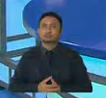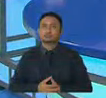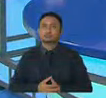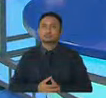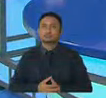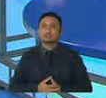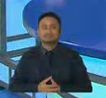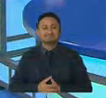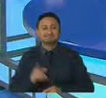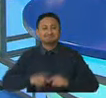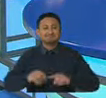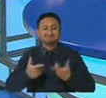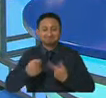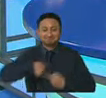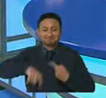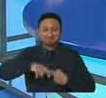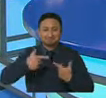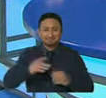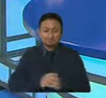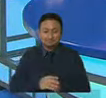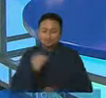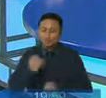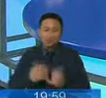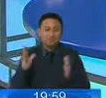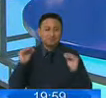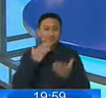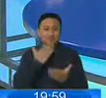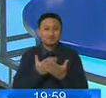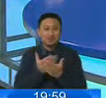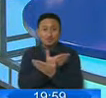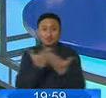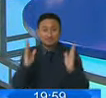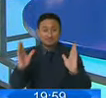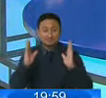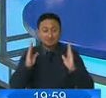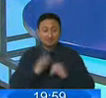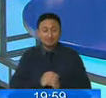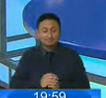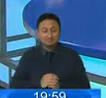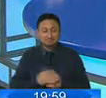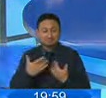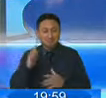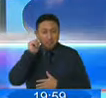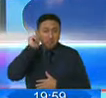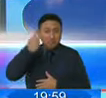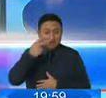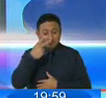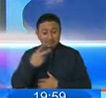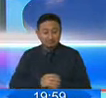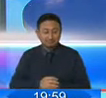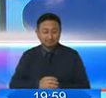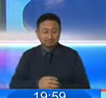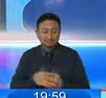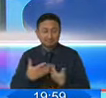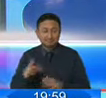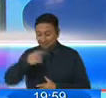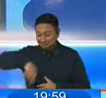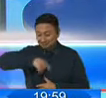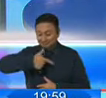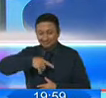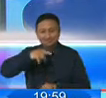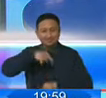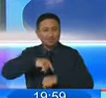Bien, amigos televidentes, estamos de regreso solo para despedirnos y agradecerles como siempre por su sintonía. Será el día de mañana con nosotras como siempre